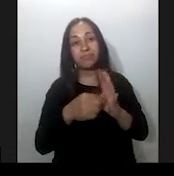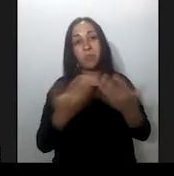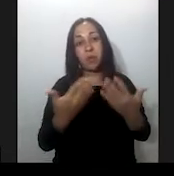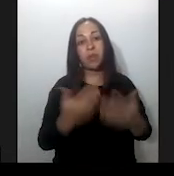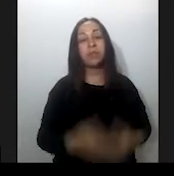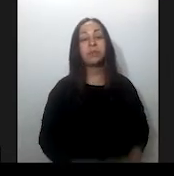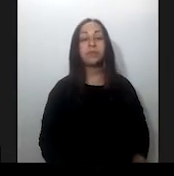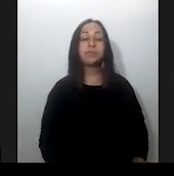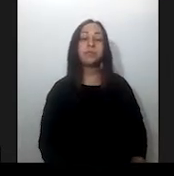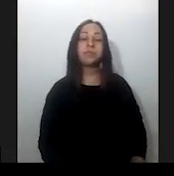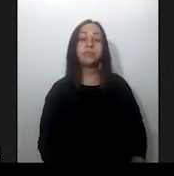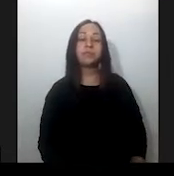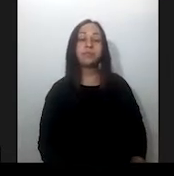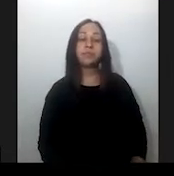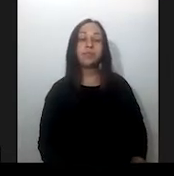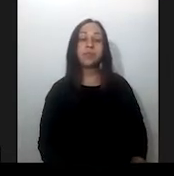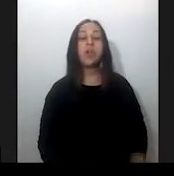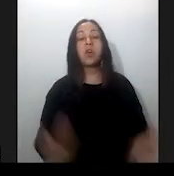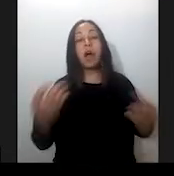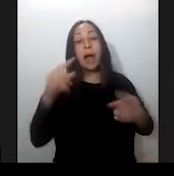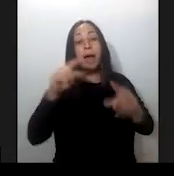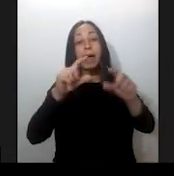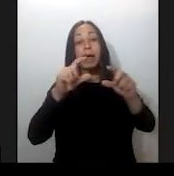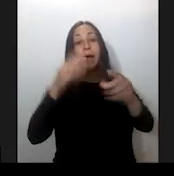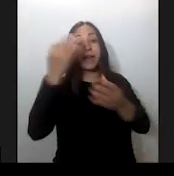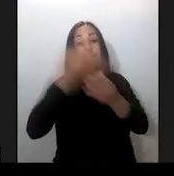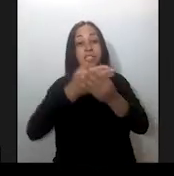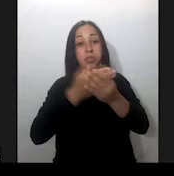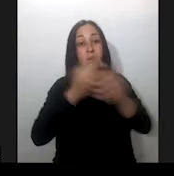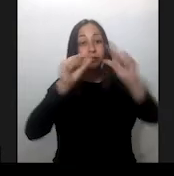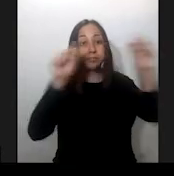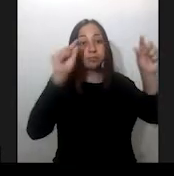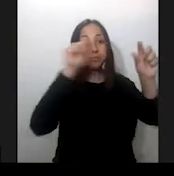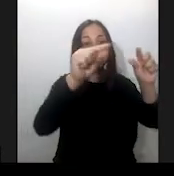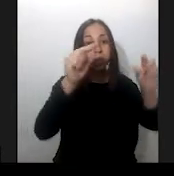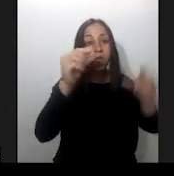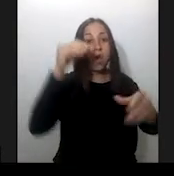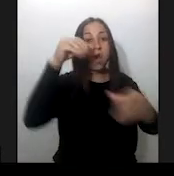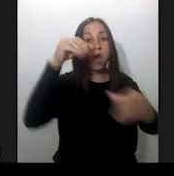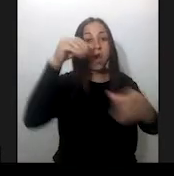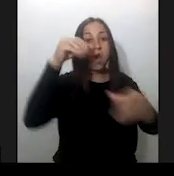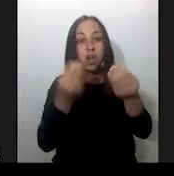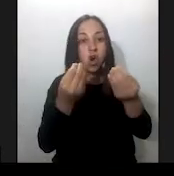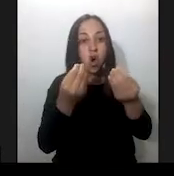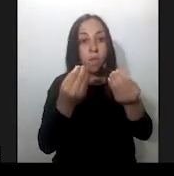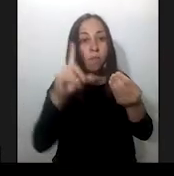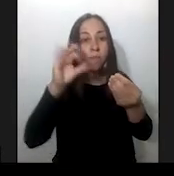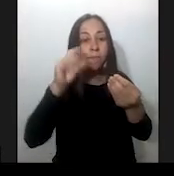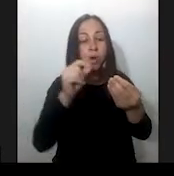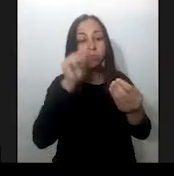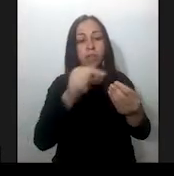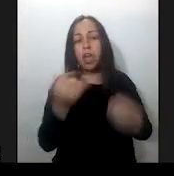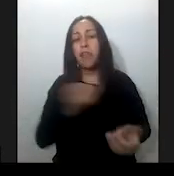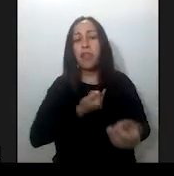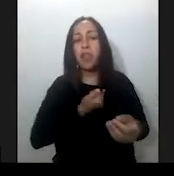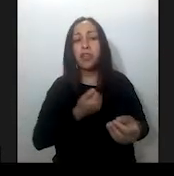Vamos a archivo y vamos a guardar como. Y bueno, en este caso me solicita dónde lo